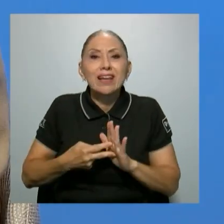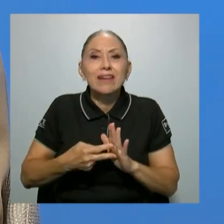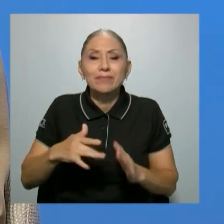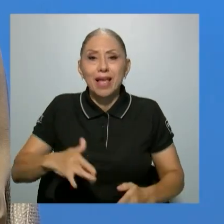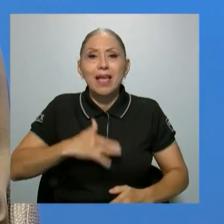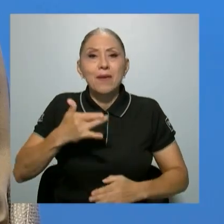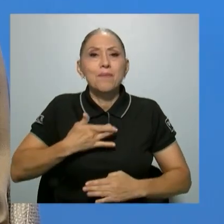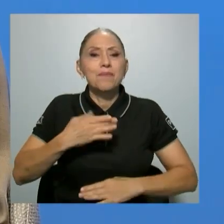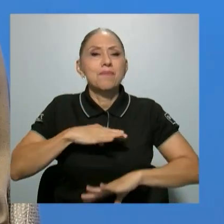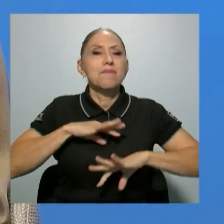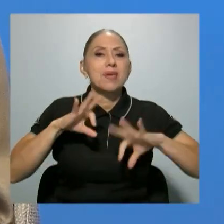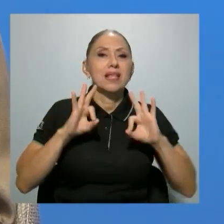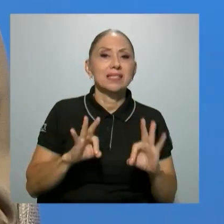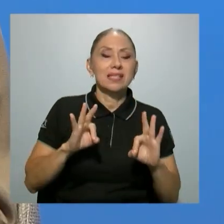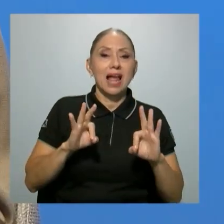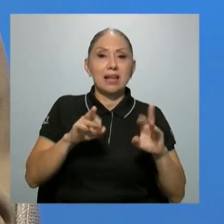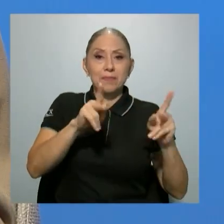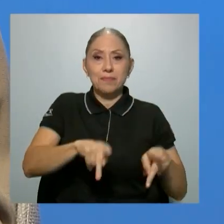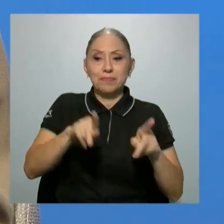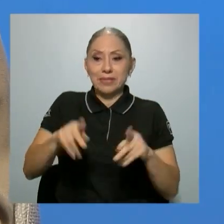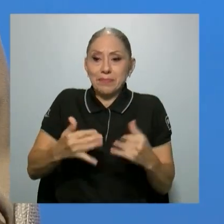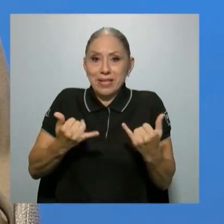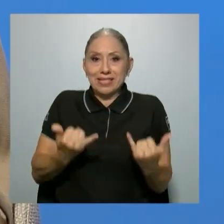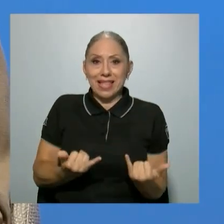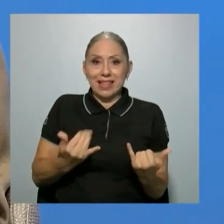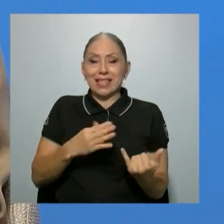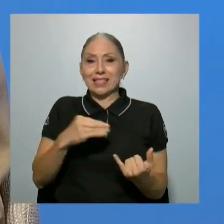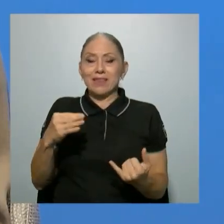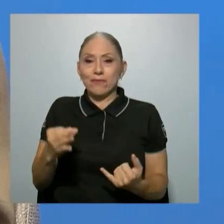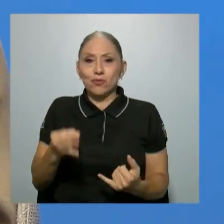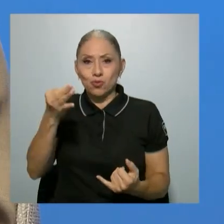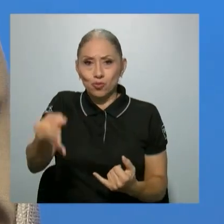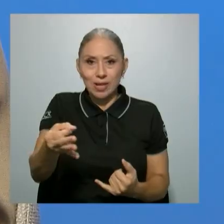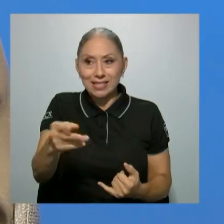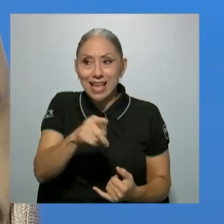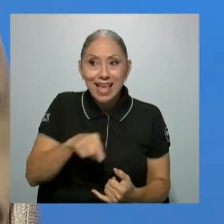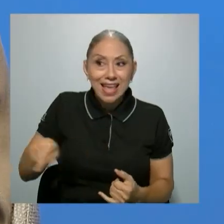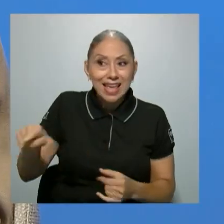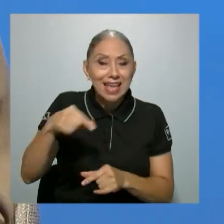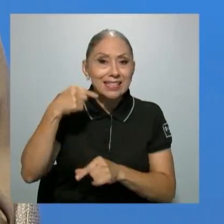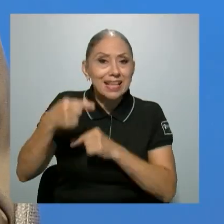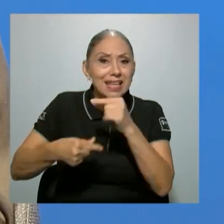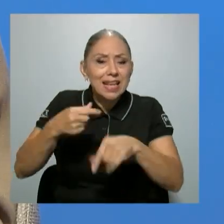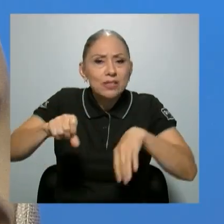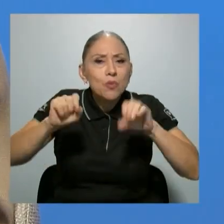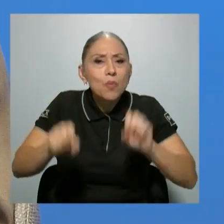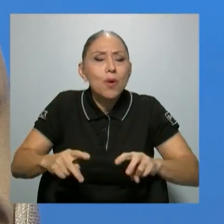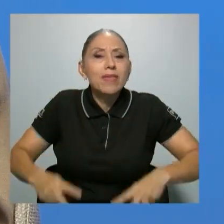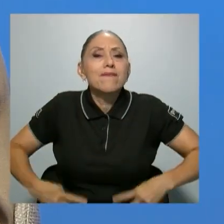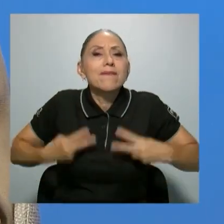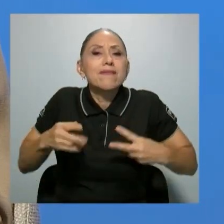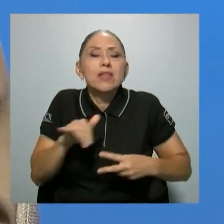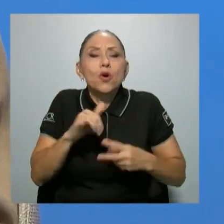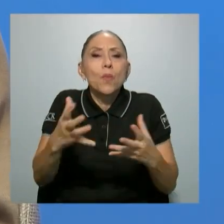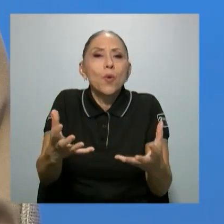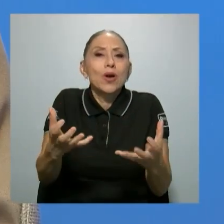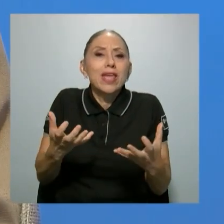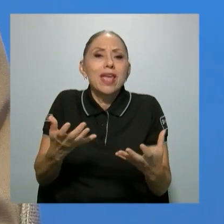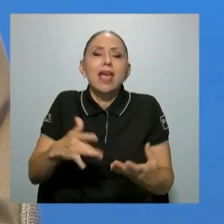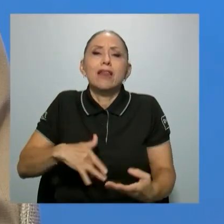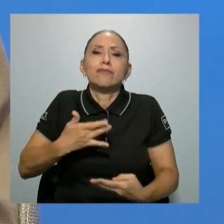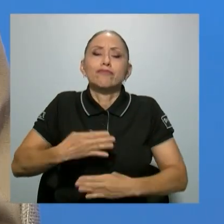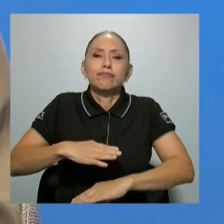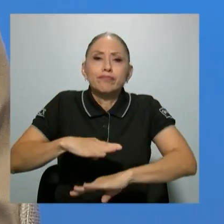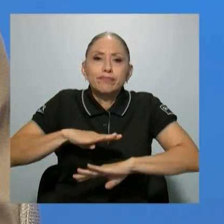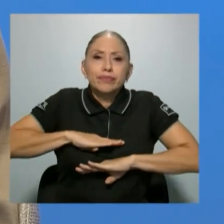generaciones presentes y futuras. Que esas generaciones puedan realizar la vida que desean, vivir plenamente y